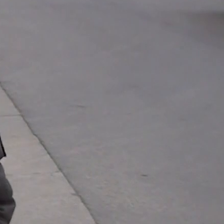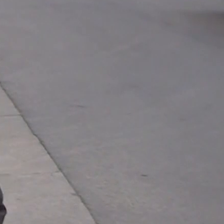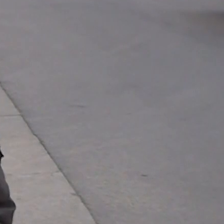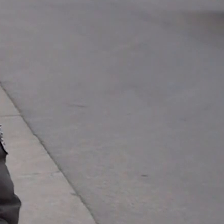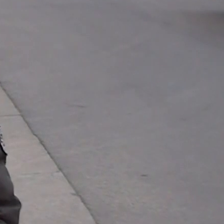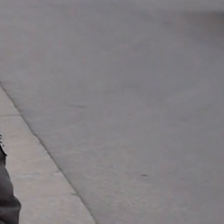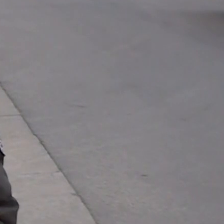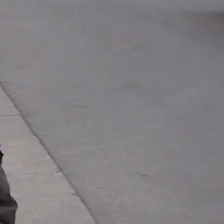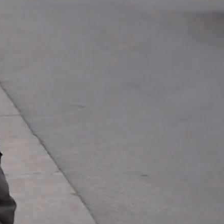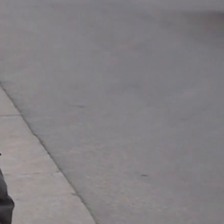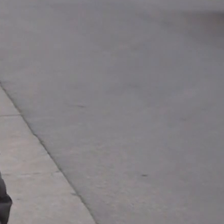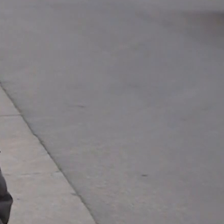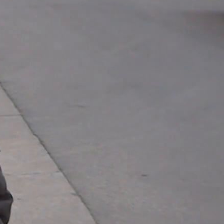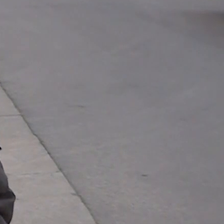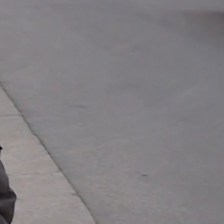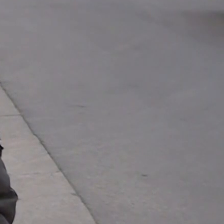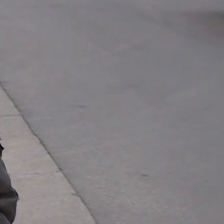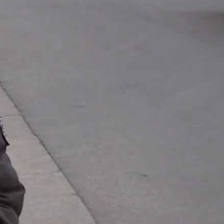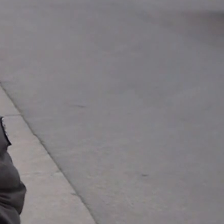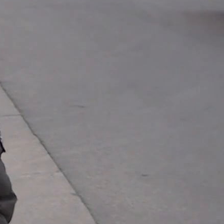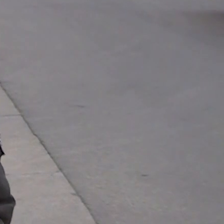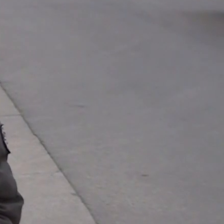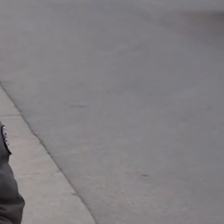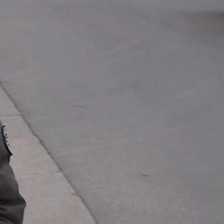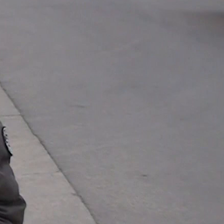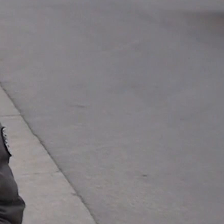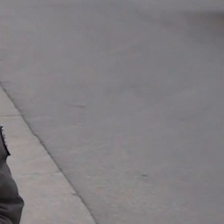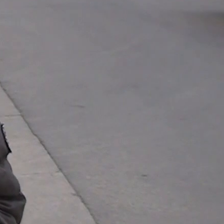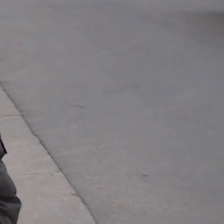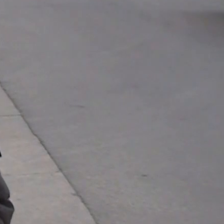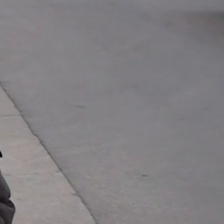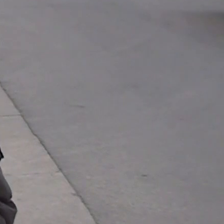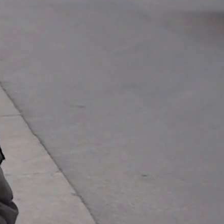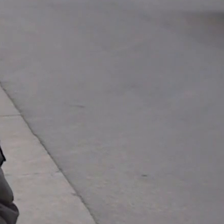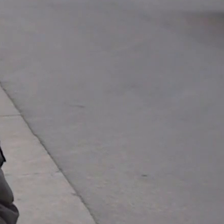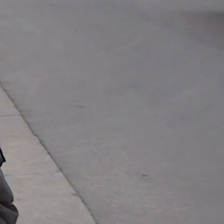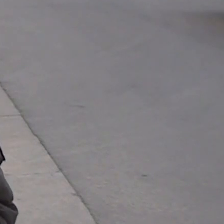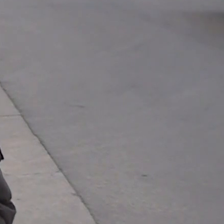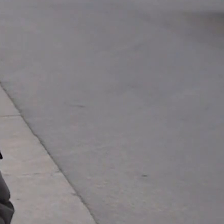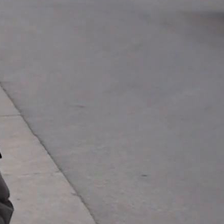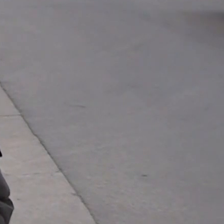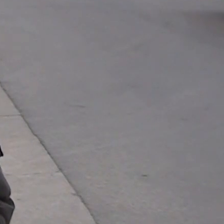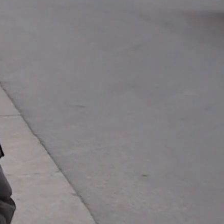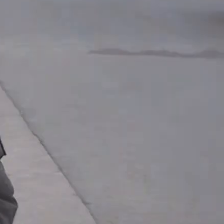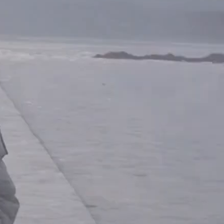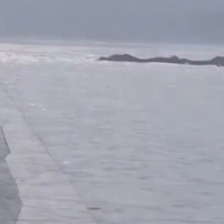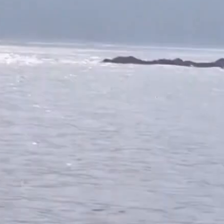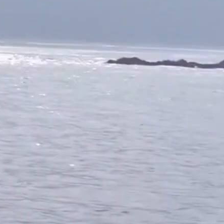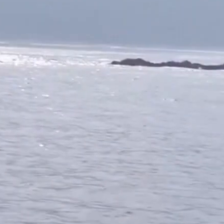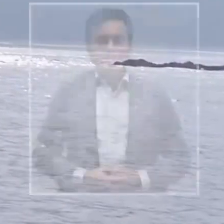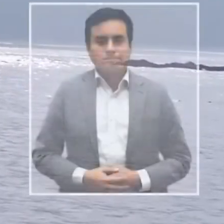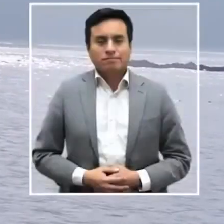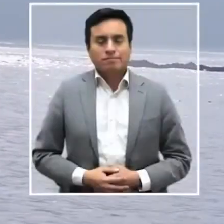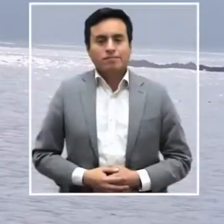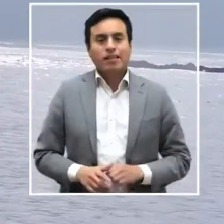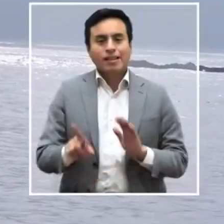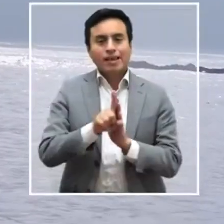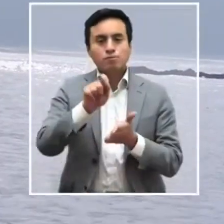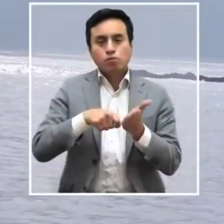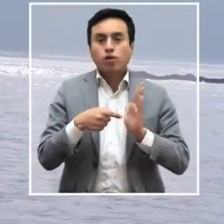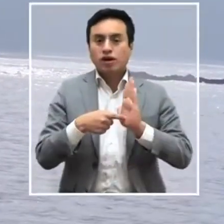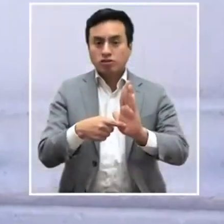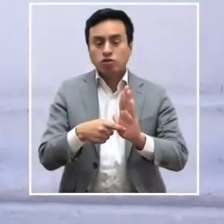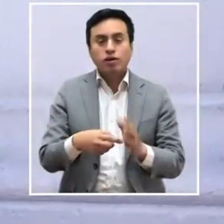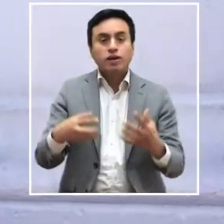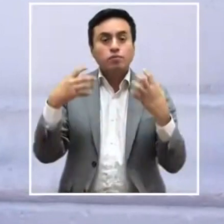Un año cumplió la denominada Ley Papito Corazón, formalmente conocida también como la Ley de Responsabilidad Parental y Pago Efectivo de las